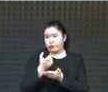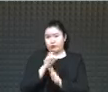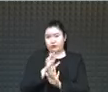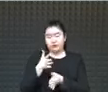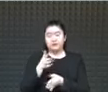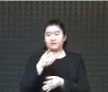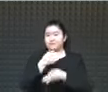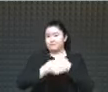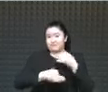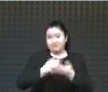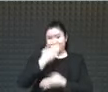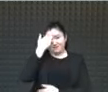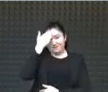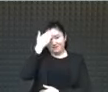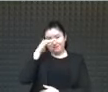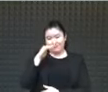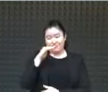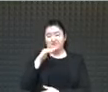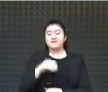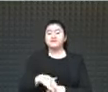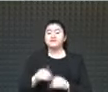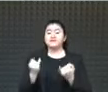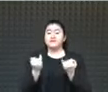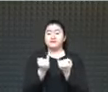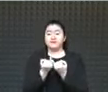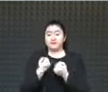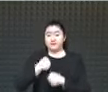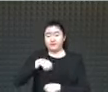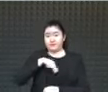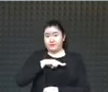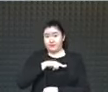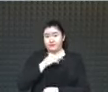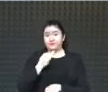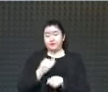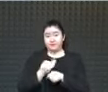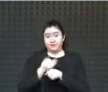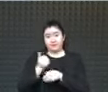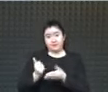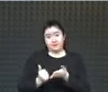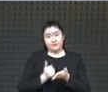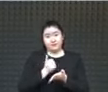estén informados, y es parte de lo que en la ciudad